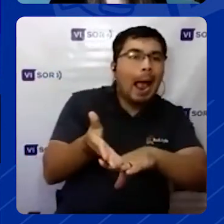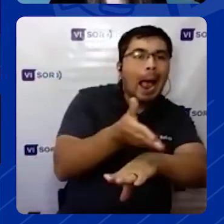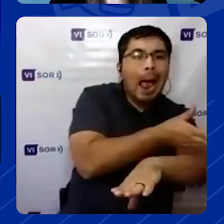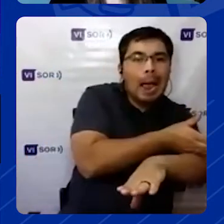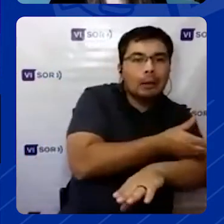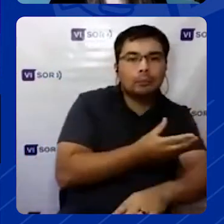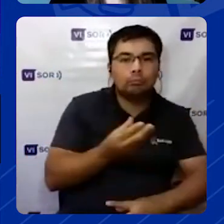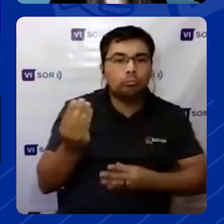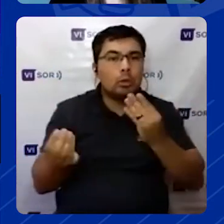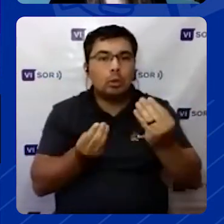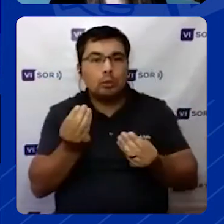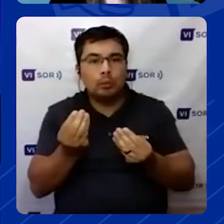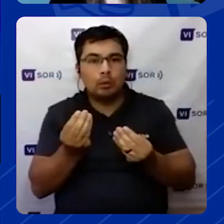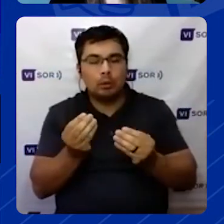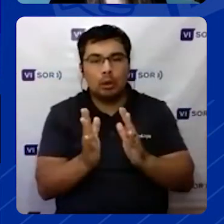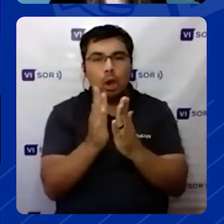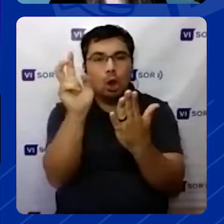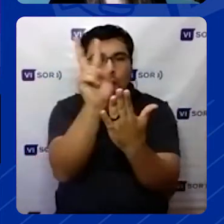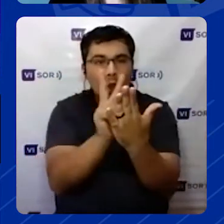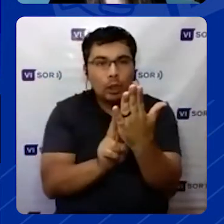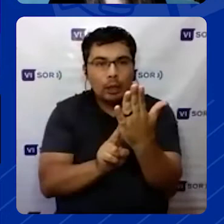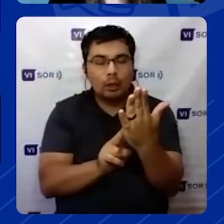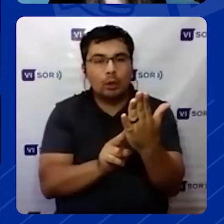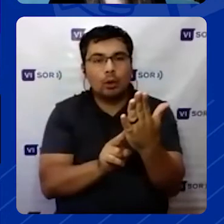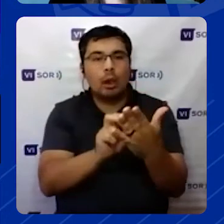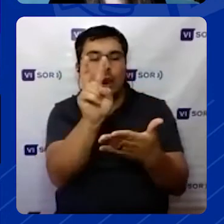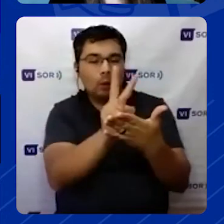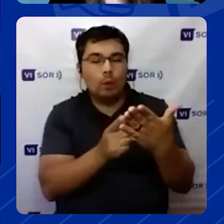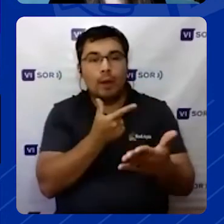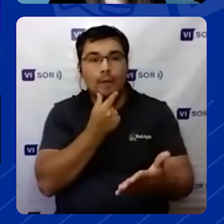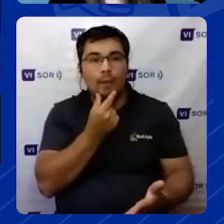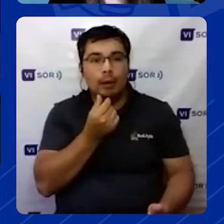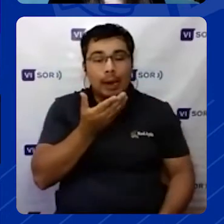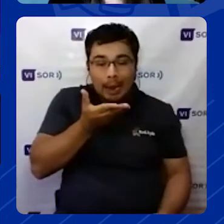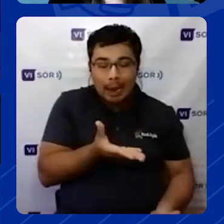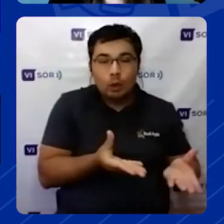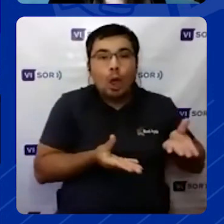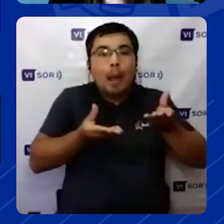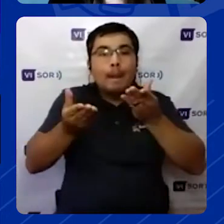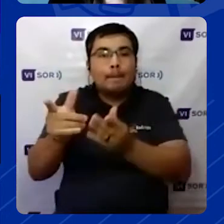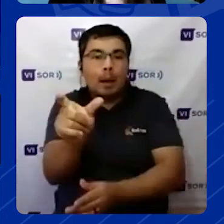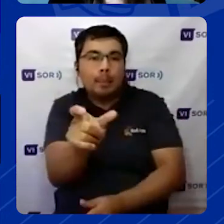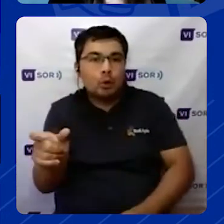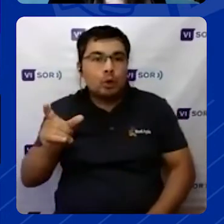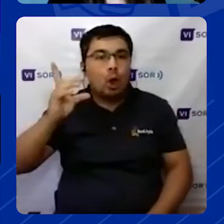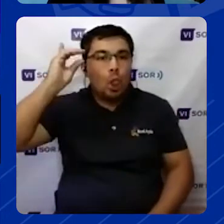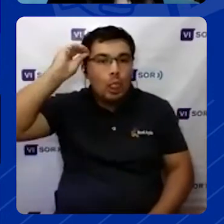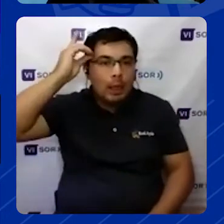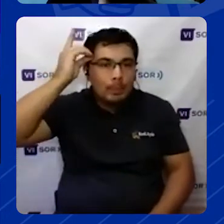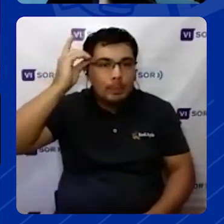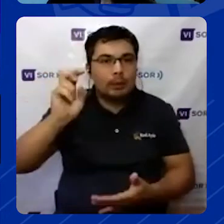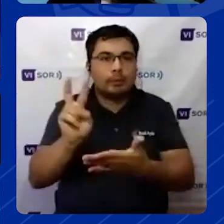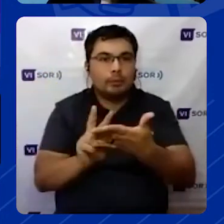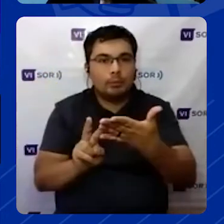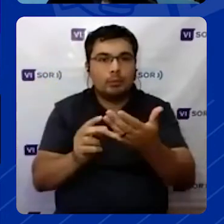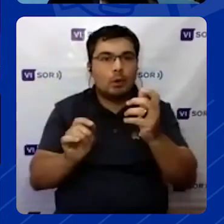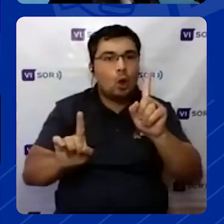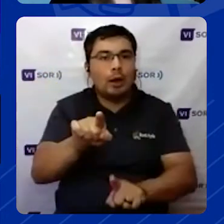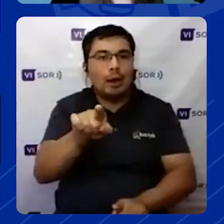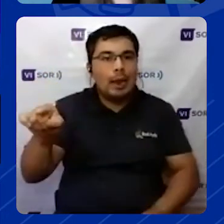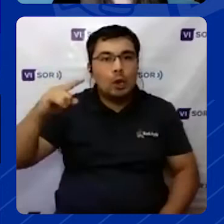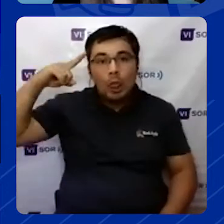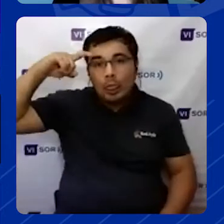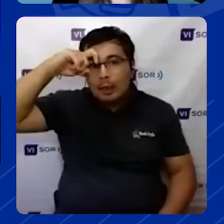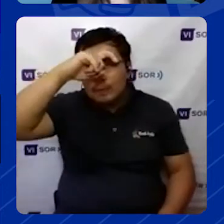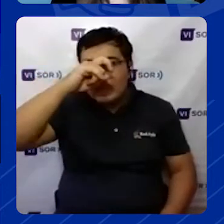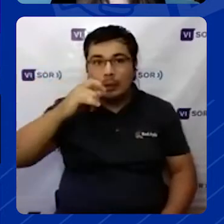lectura fácil son justamente para las personas con discapacidad intelectual y con alguna dificultad para comprender